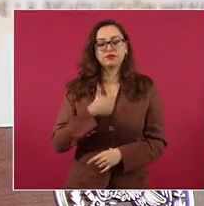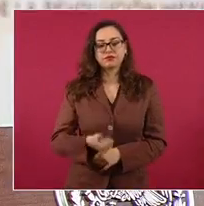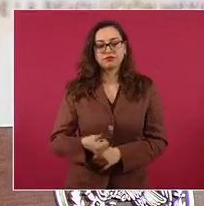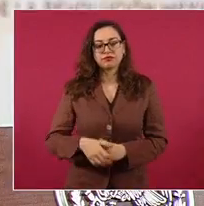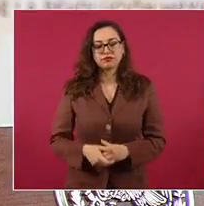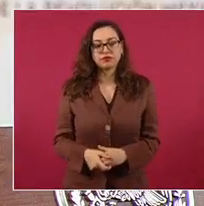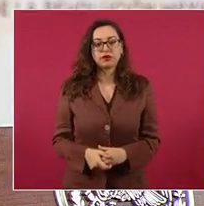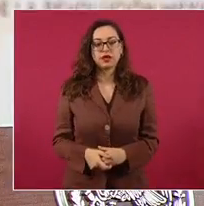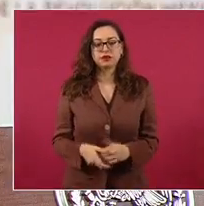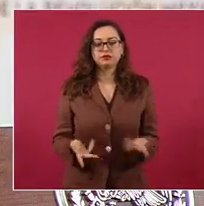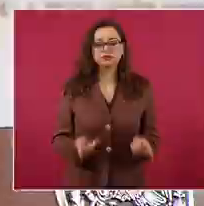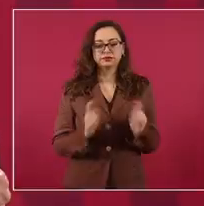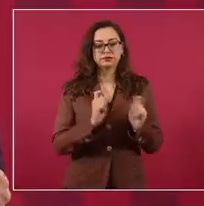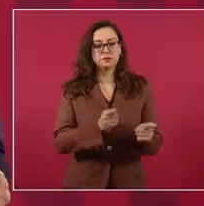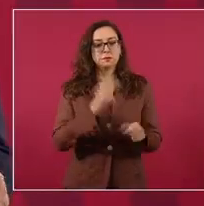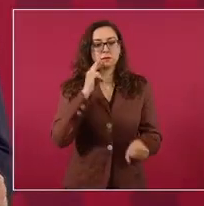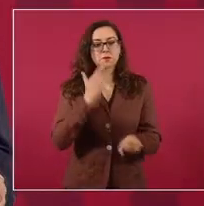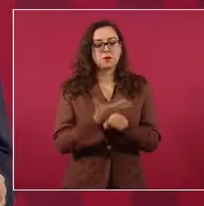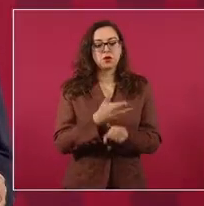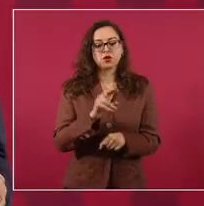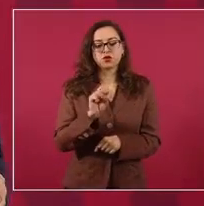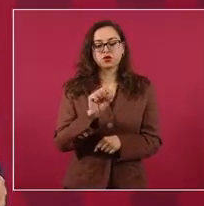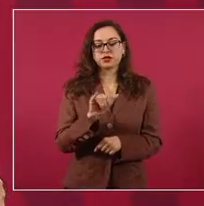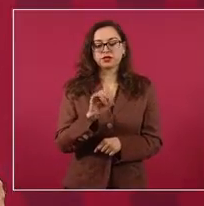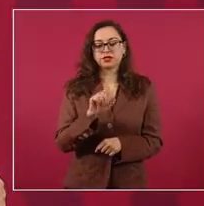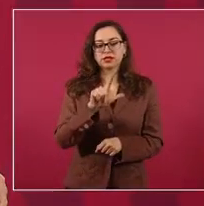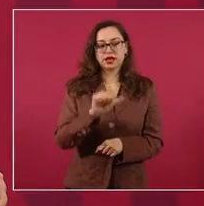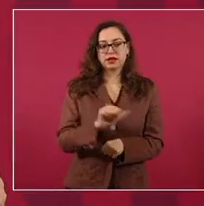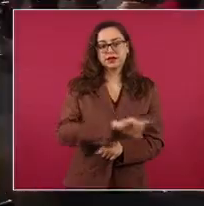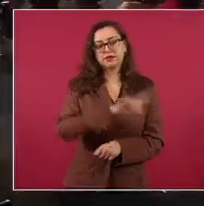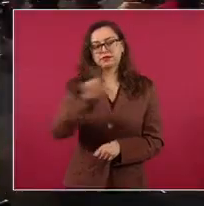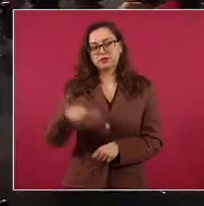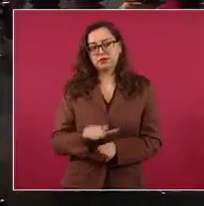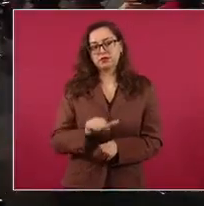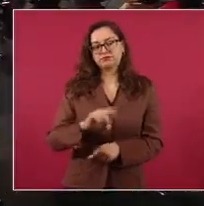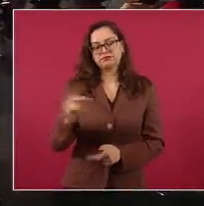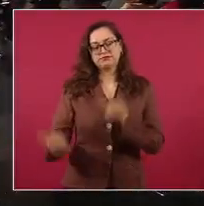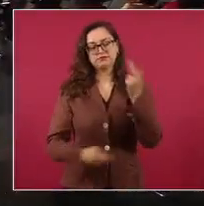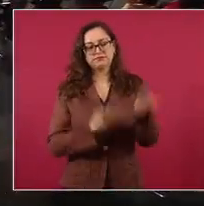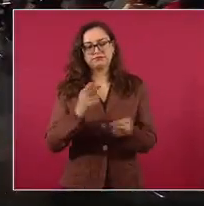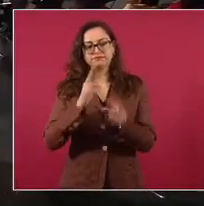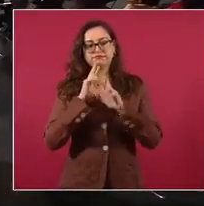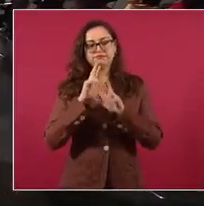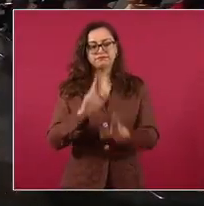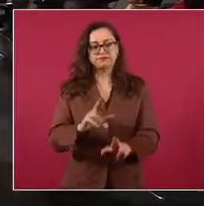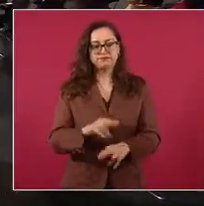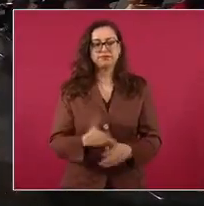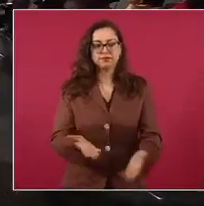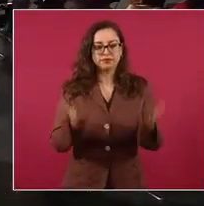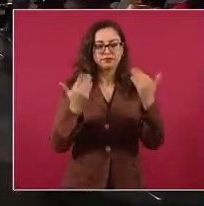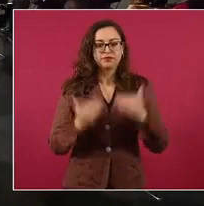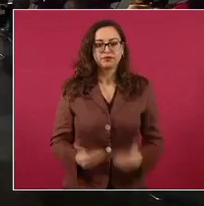ya después nos vamos para preguntas y respuestas. Empezamos con Ricardo.